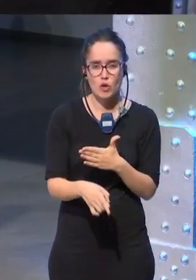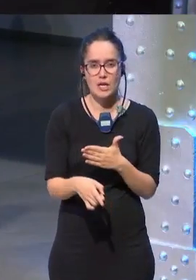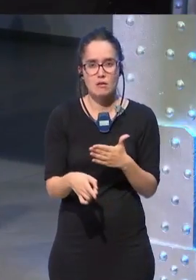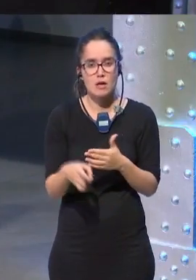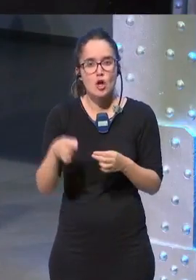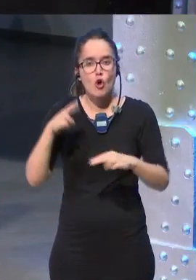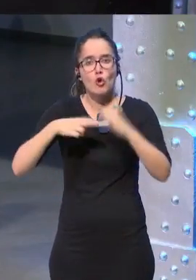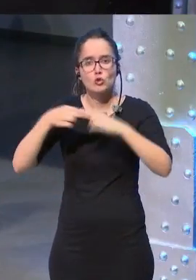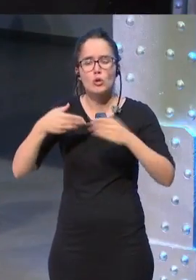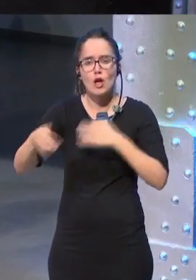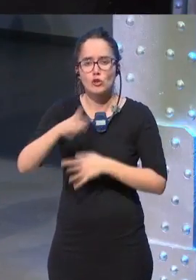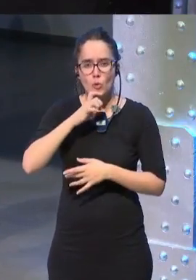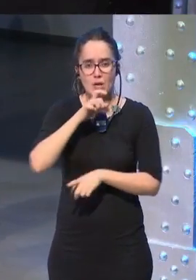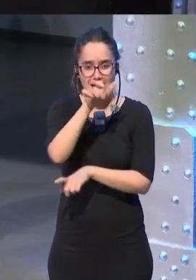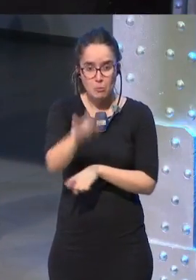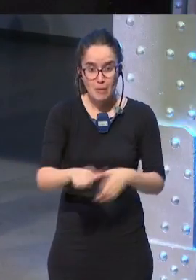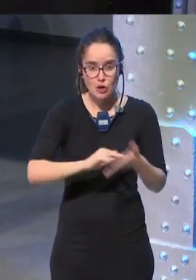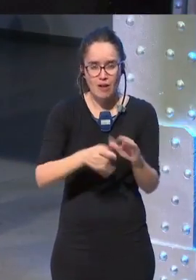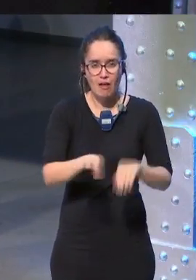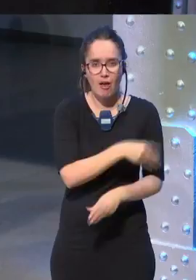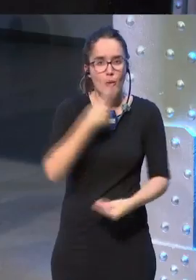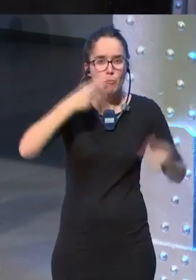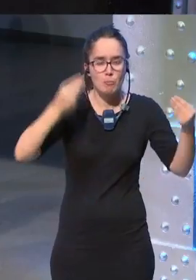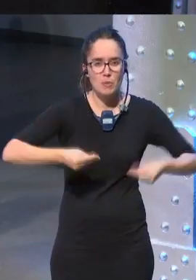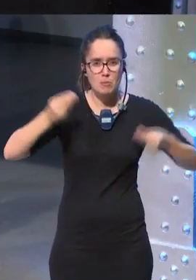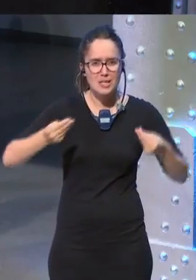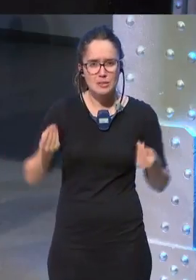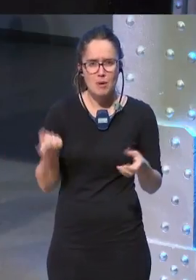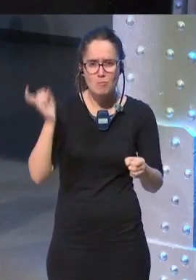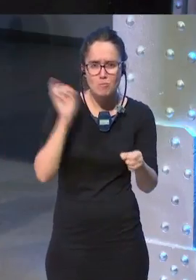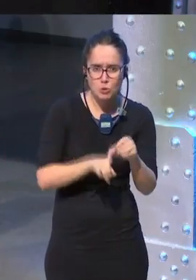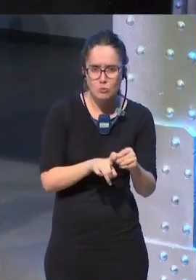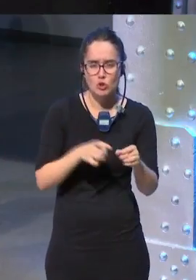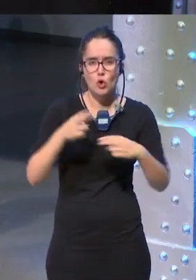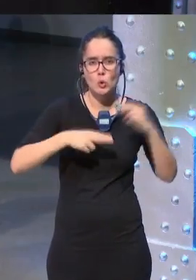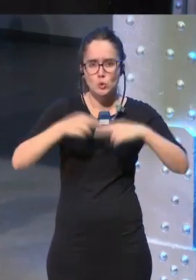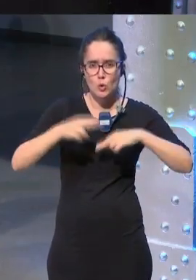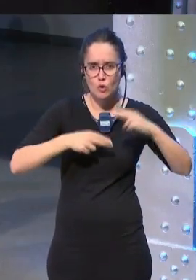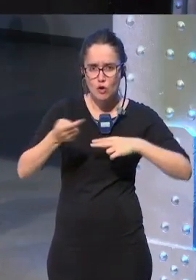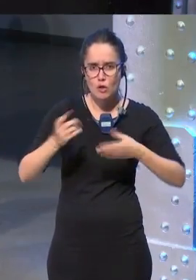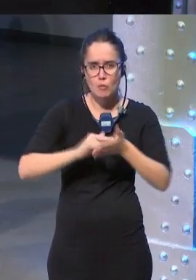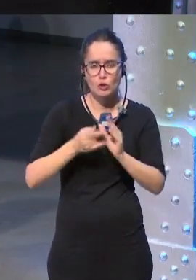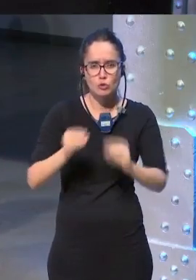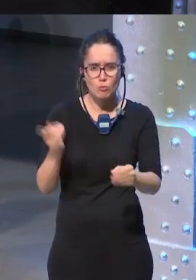cómo se iba a construir y los arquitectos buenos siempre se involucran en la construcción de sus proyectos. Aquí se cambia un